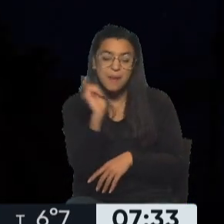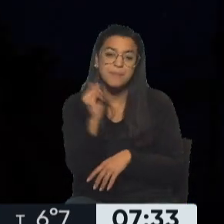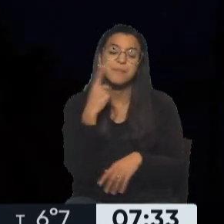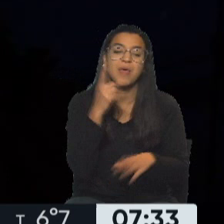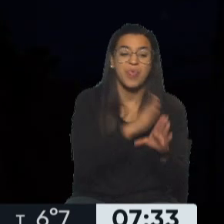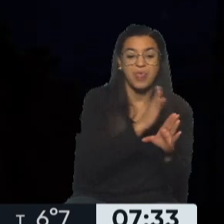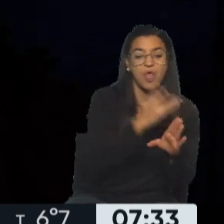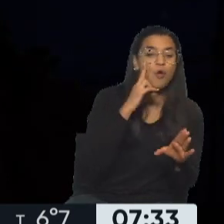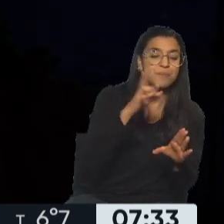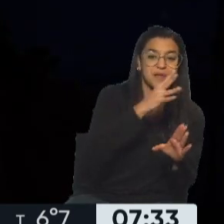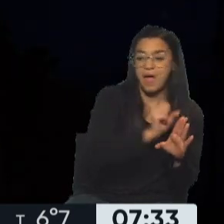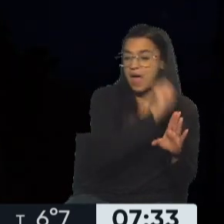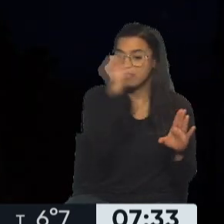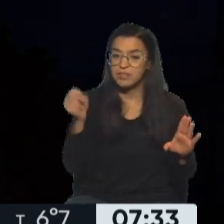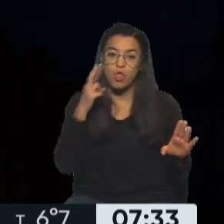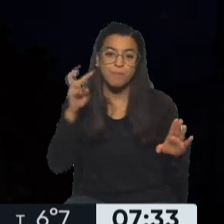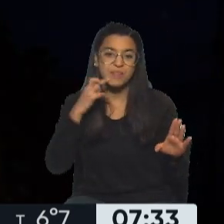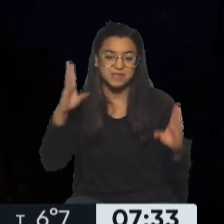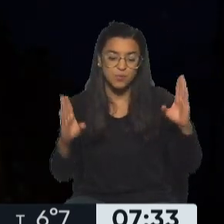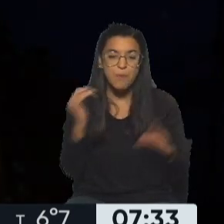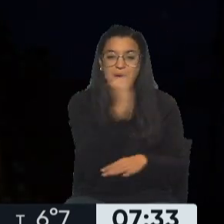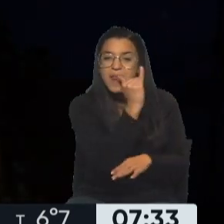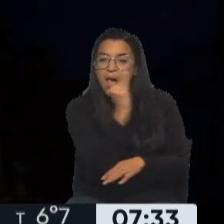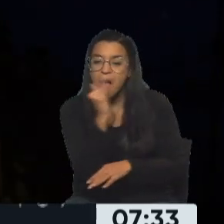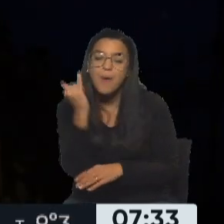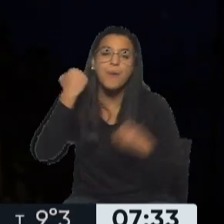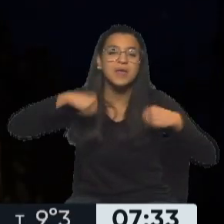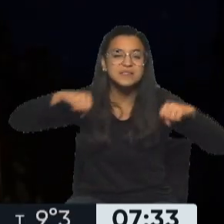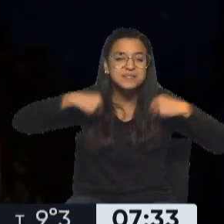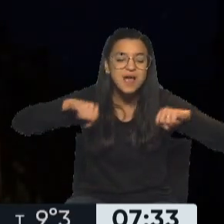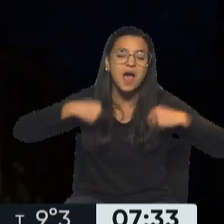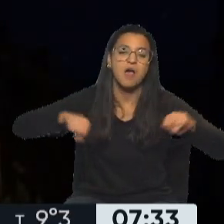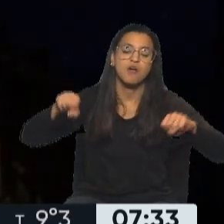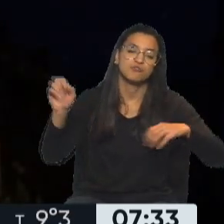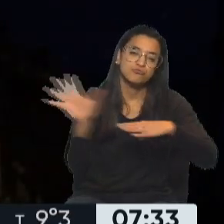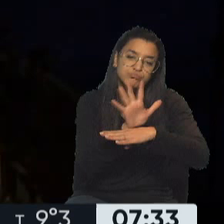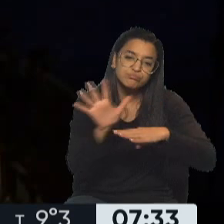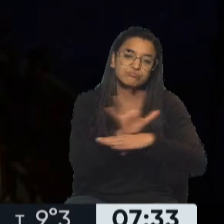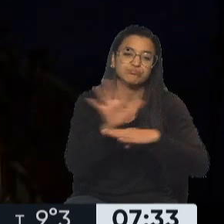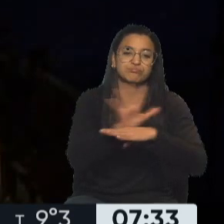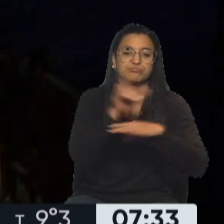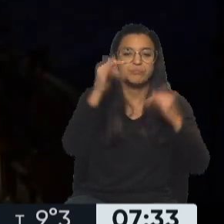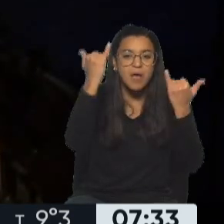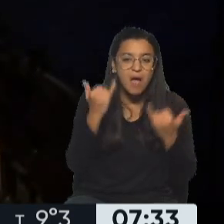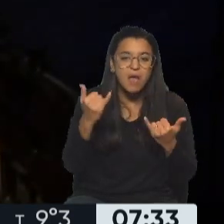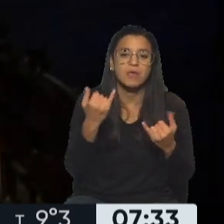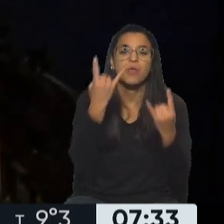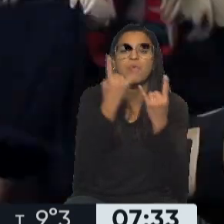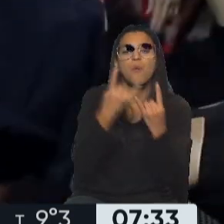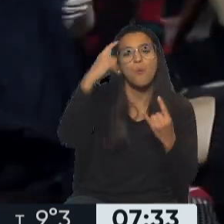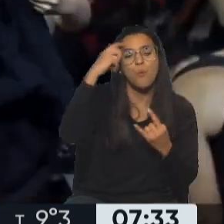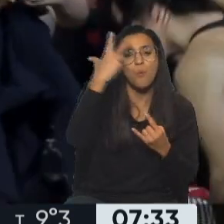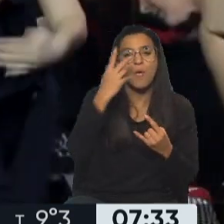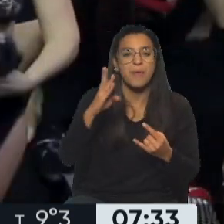el 2014 y 2019, grabando distintos ensayos de obras y montajes de Webi, y a través de esos